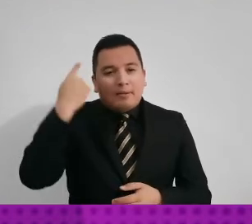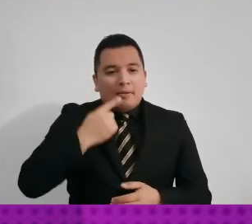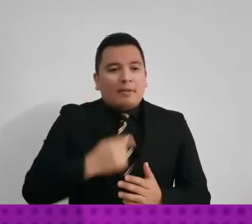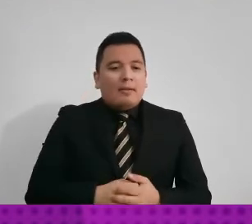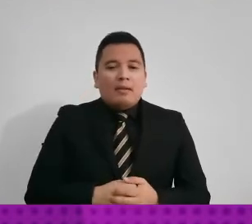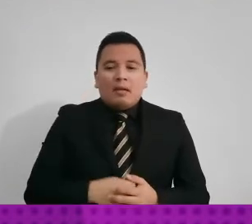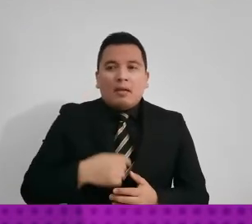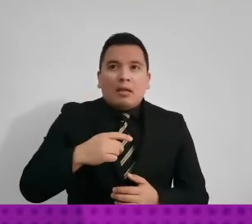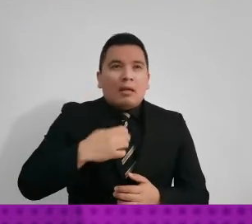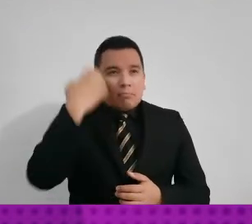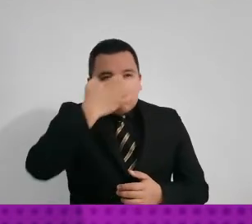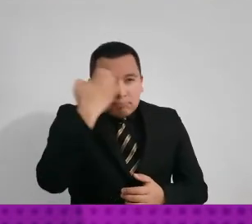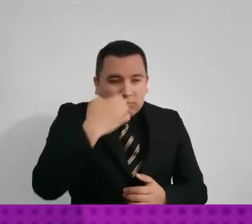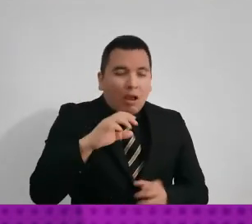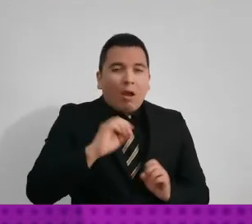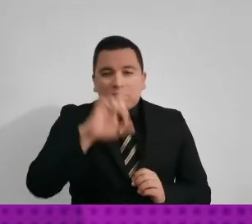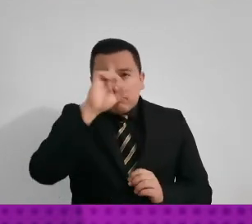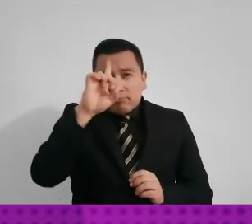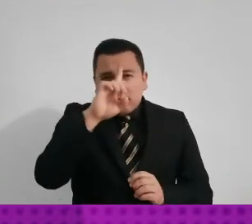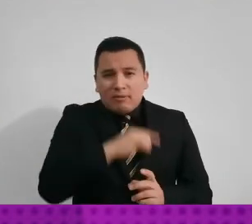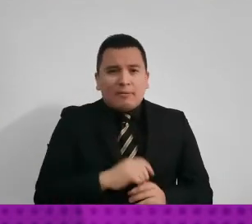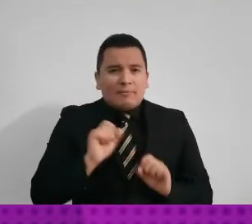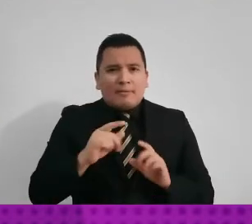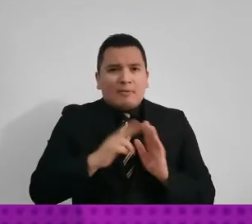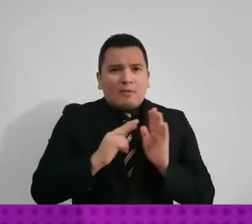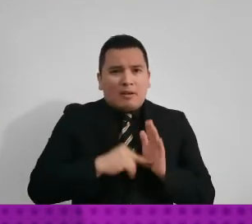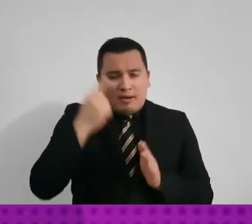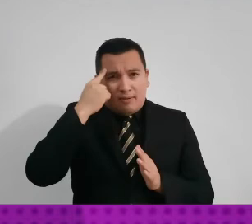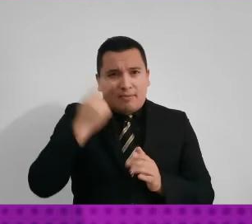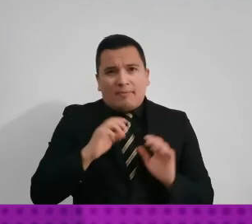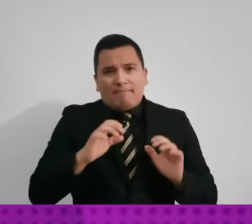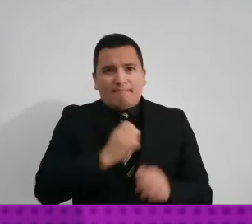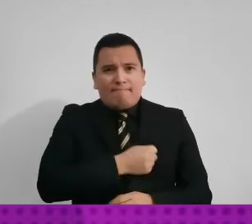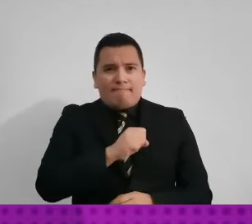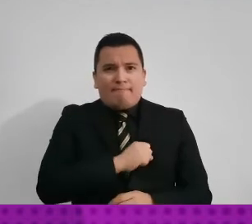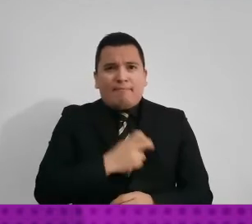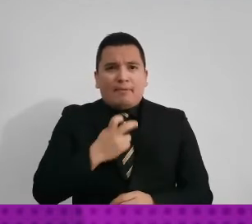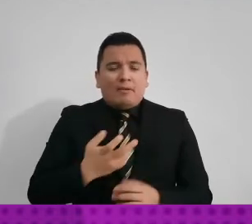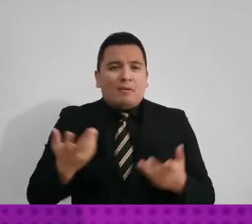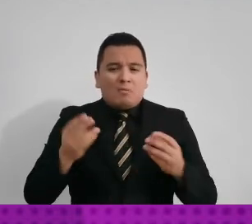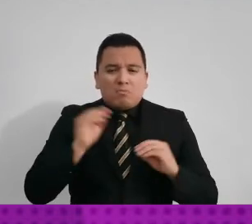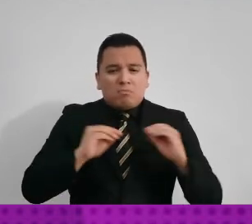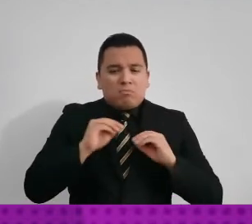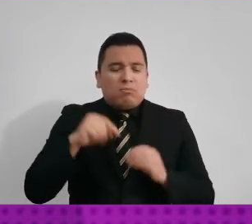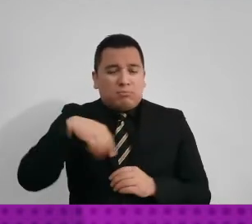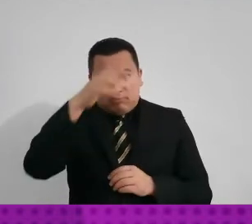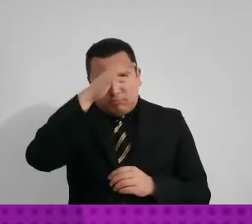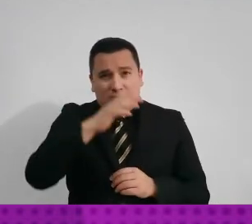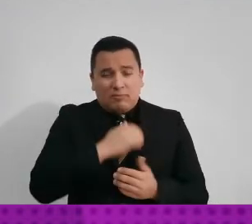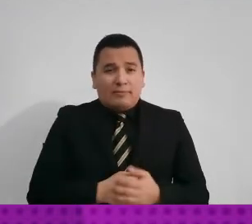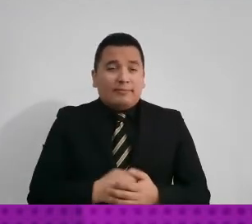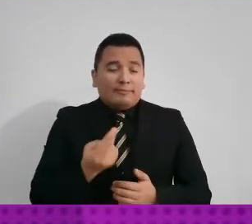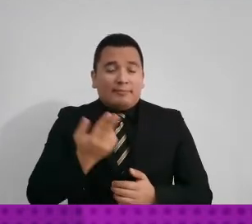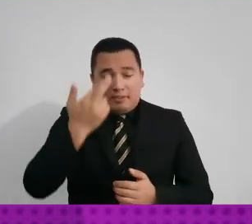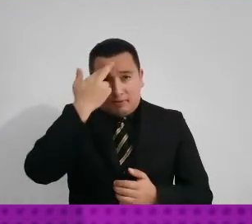momento para revisarnos, para dar observaciones sobre todos los protocolos de seguridad sanitarios que fueron elaborados